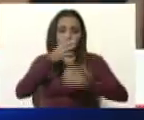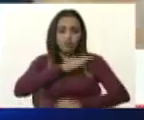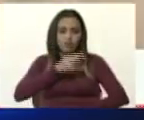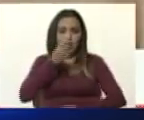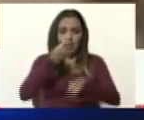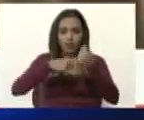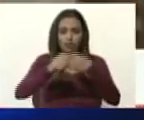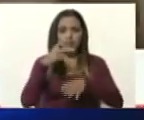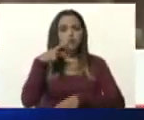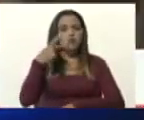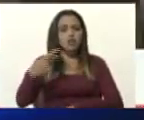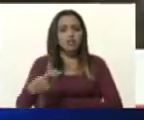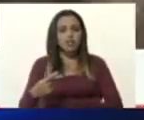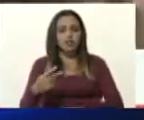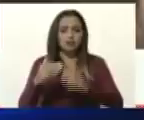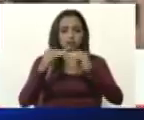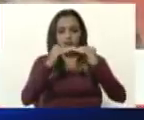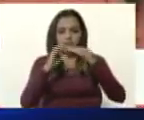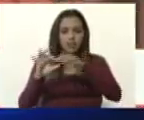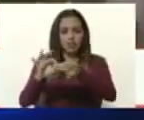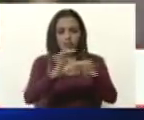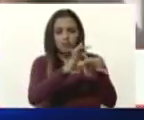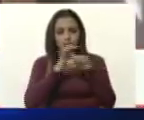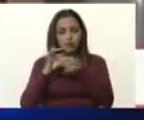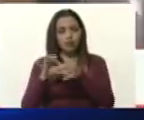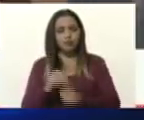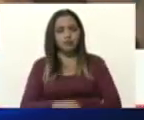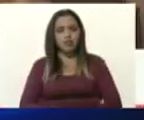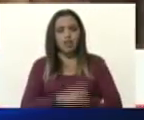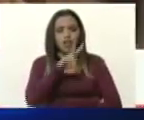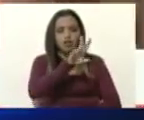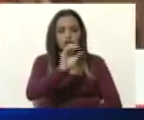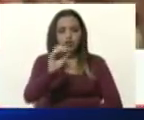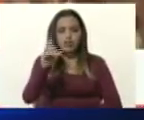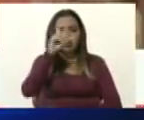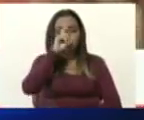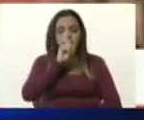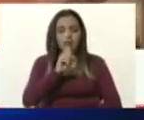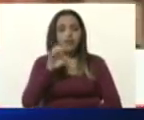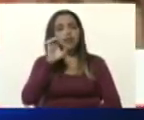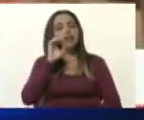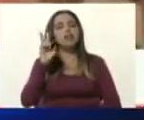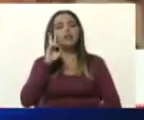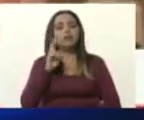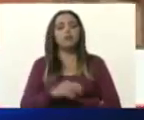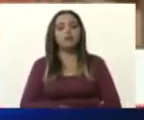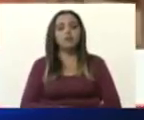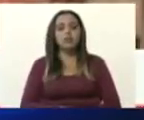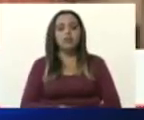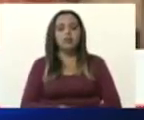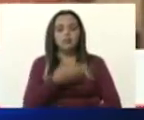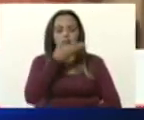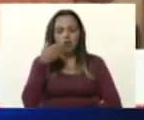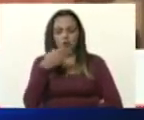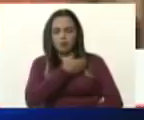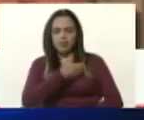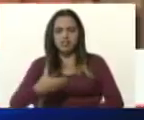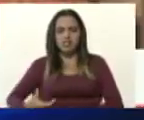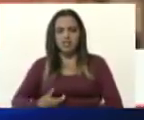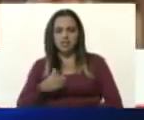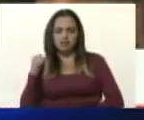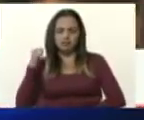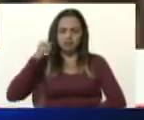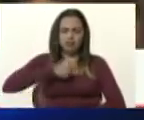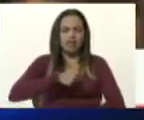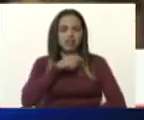milagro político de estabilidad de unión en 200 años evo morales ha sido el mejor presidente de toda la